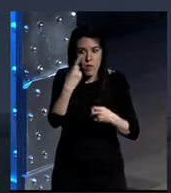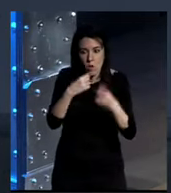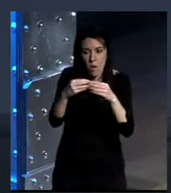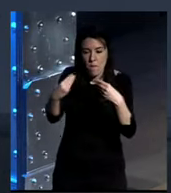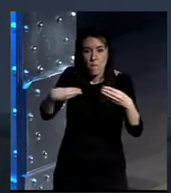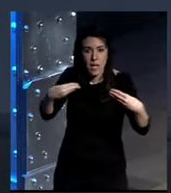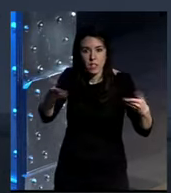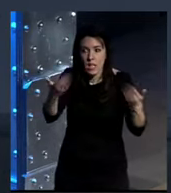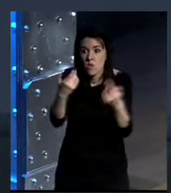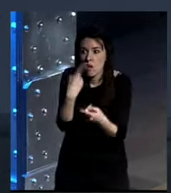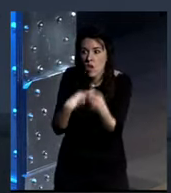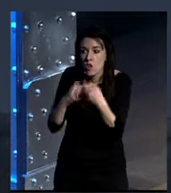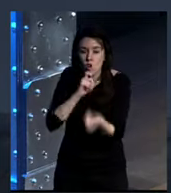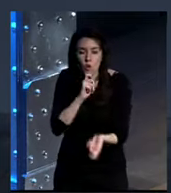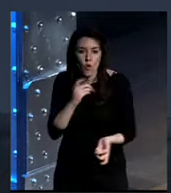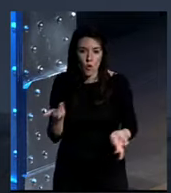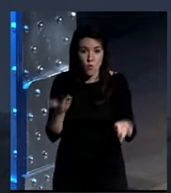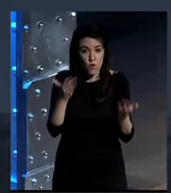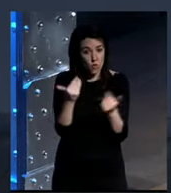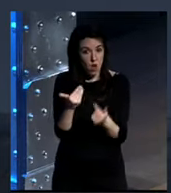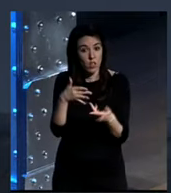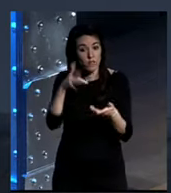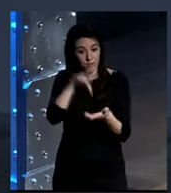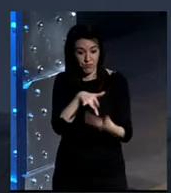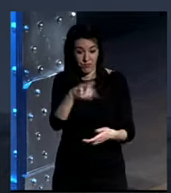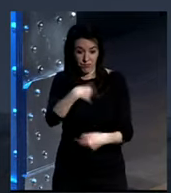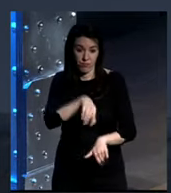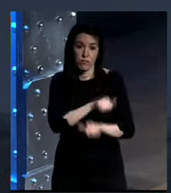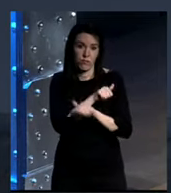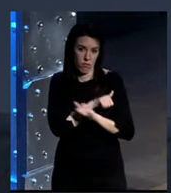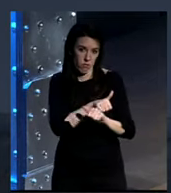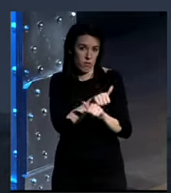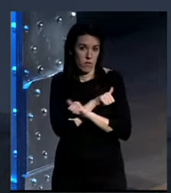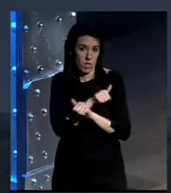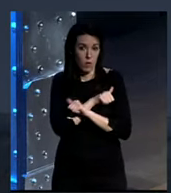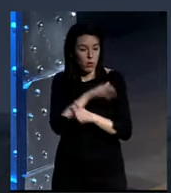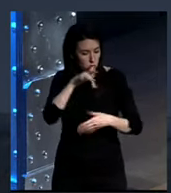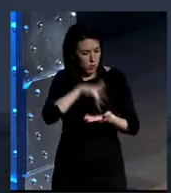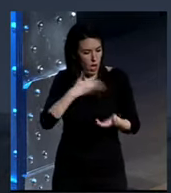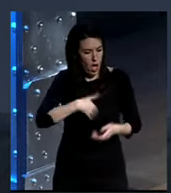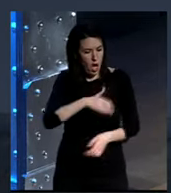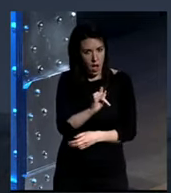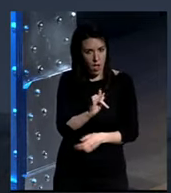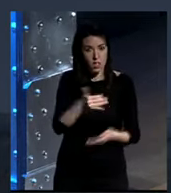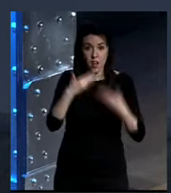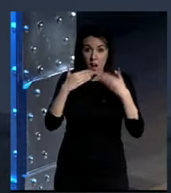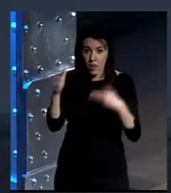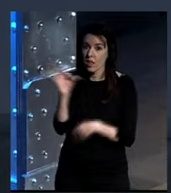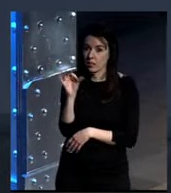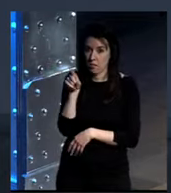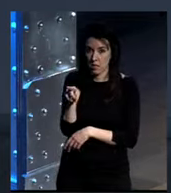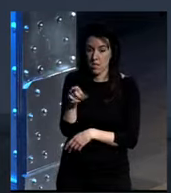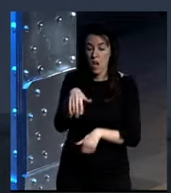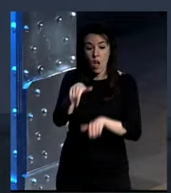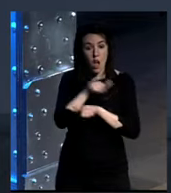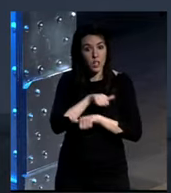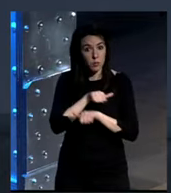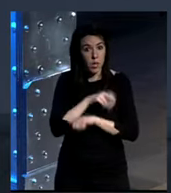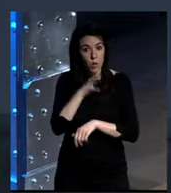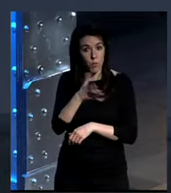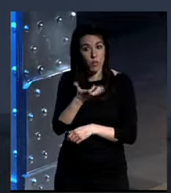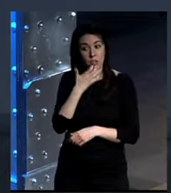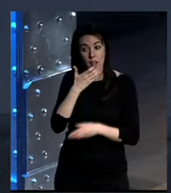material. No ha habido. Entonces, esperemos que ya lo hay, desde luego, y gracias a Sebastián, y esperemos porque su ejemplo